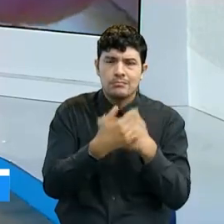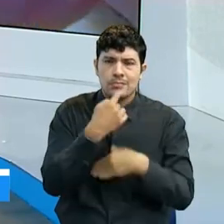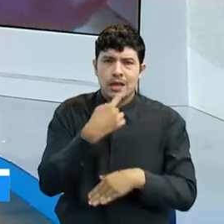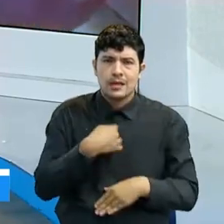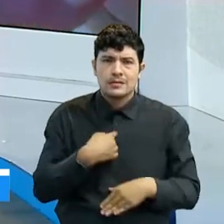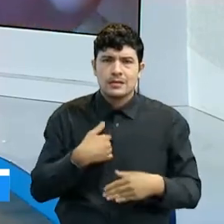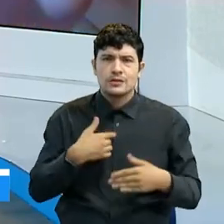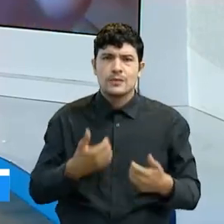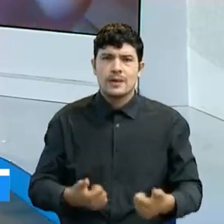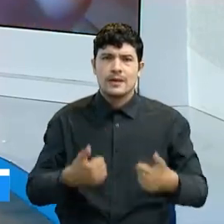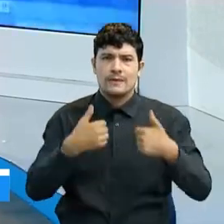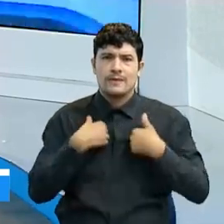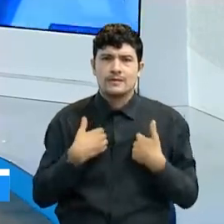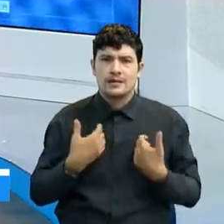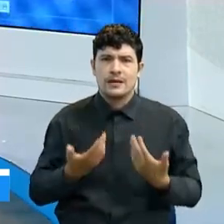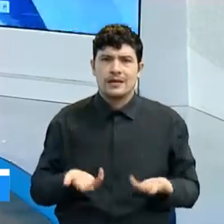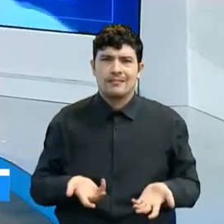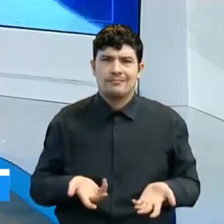beneficiada.